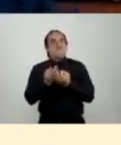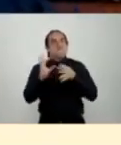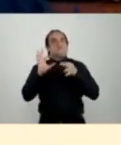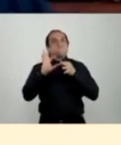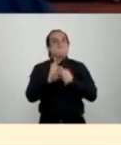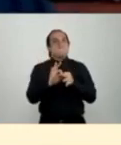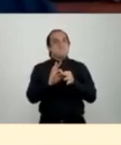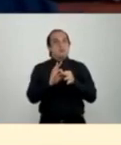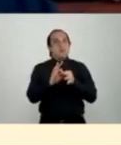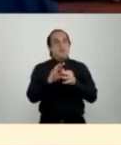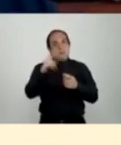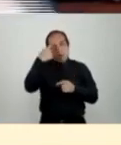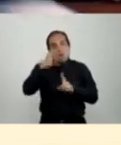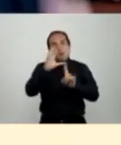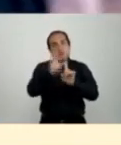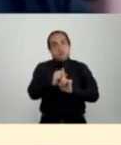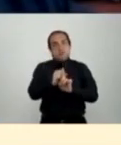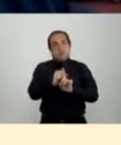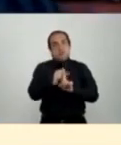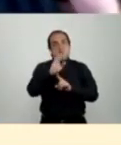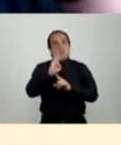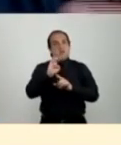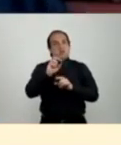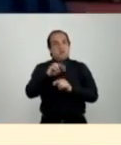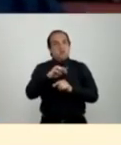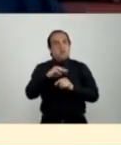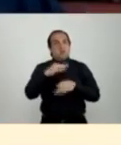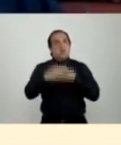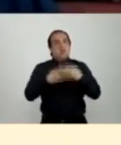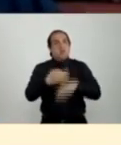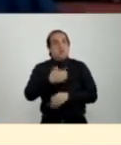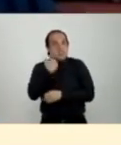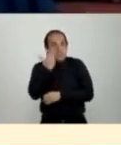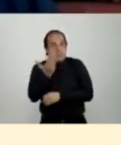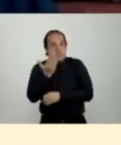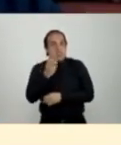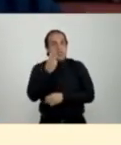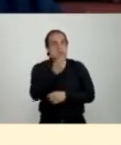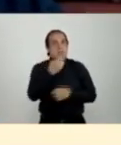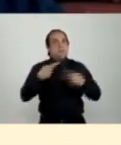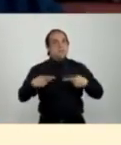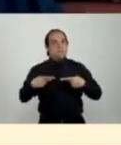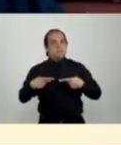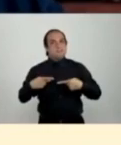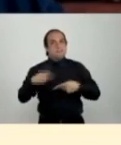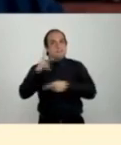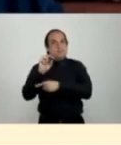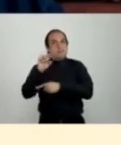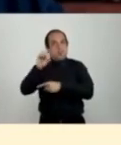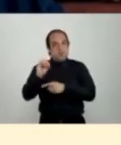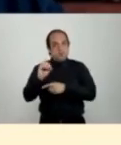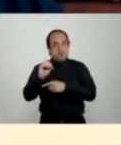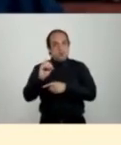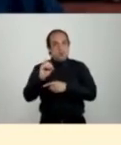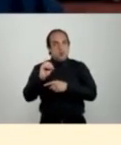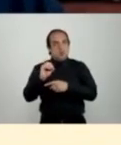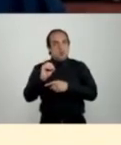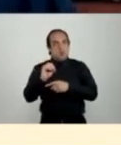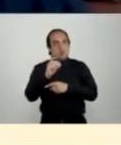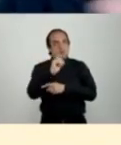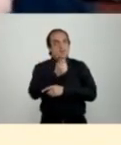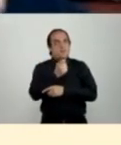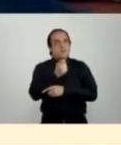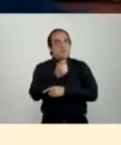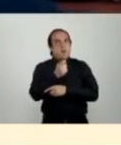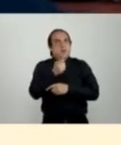el fin que ellos tienen, que es el de ser escritor. Entonces, este personaje peruano es el típico, digamos, un